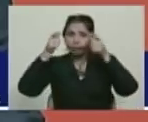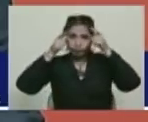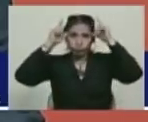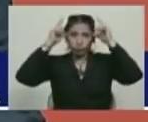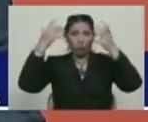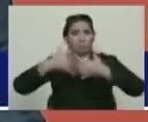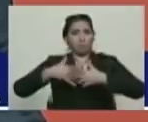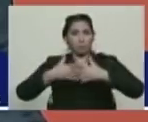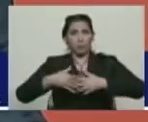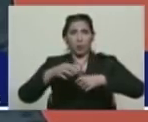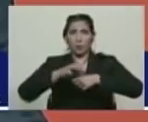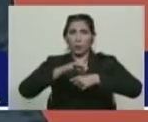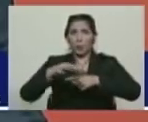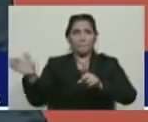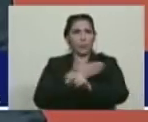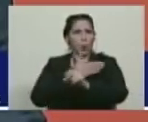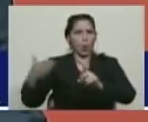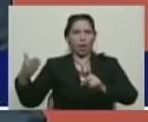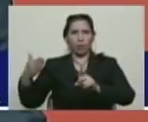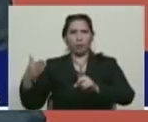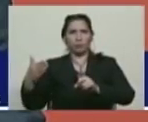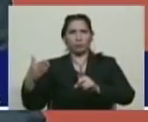han violado